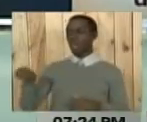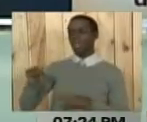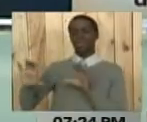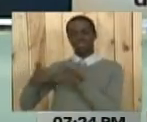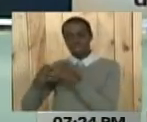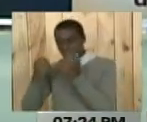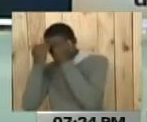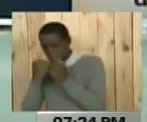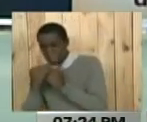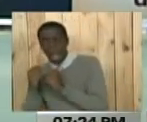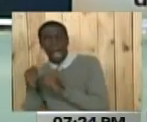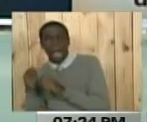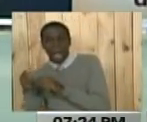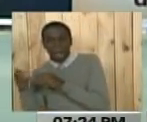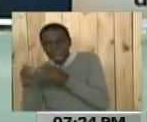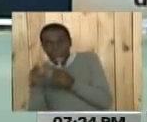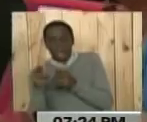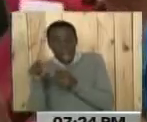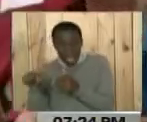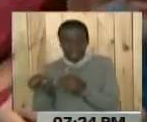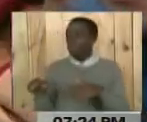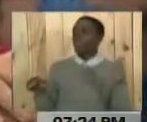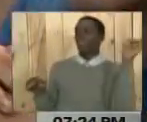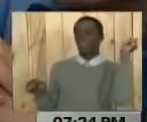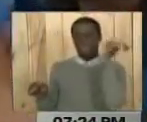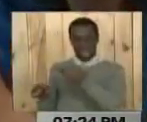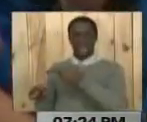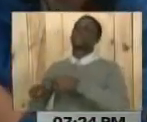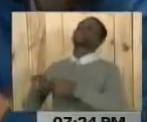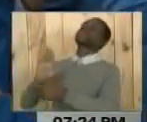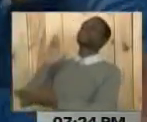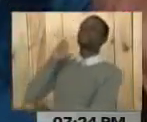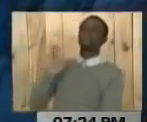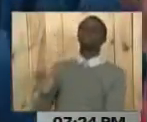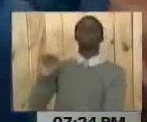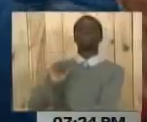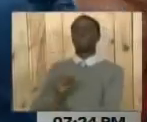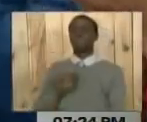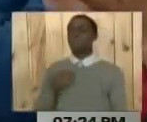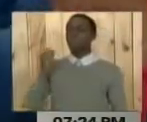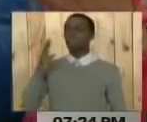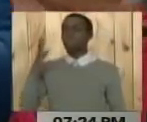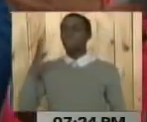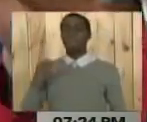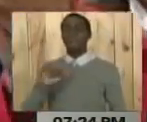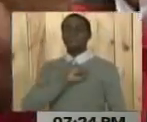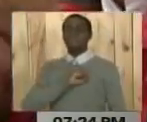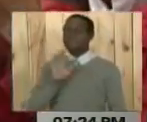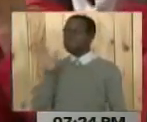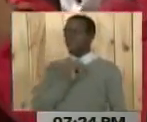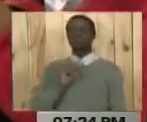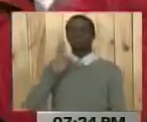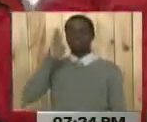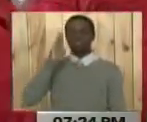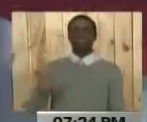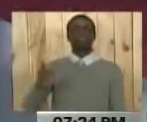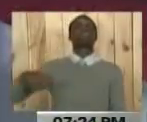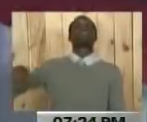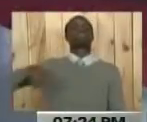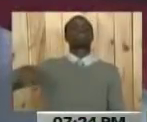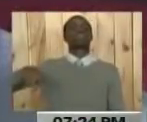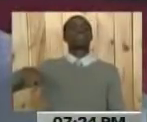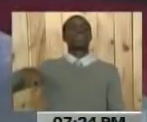terrorista. Así lo digo, no le tengo miedo, ni me tiembla el pulso para aplicar la justicia. Hago un llamado a todos los